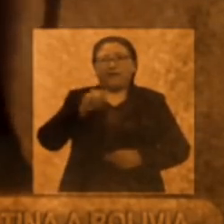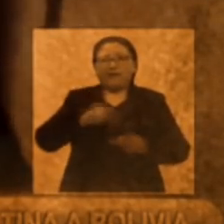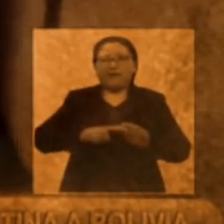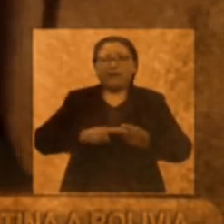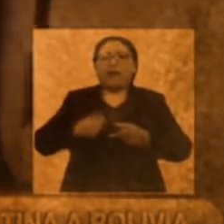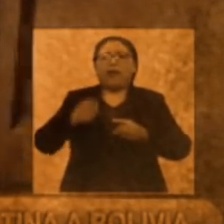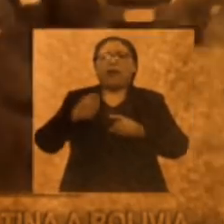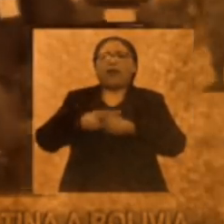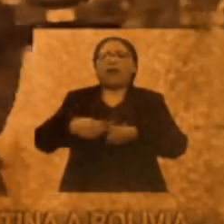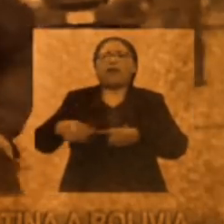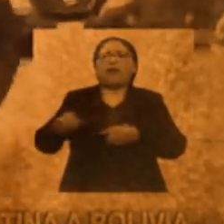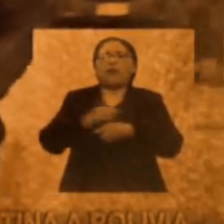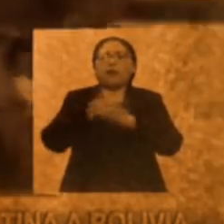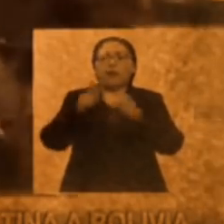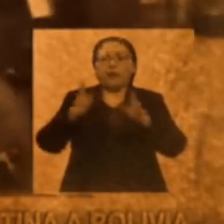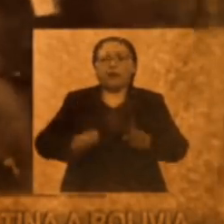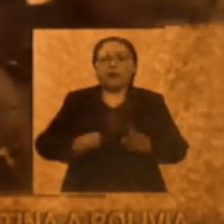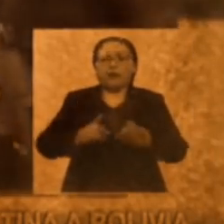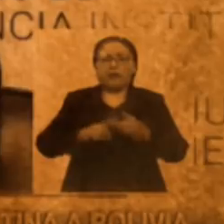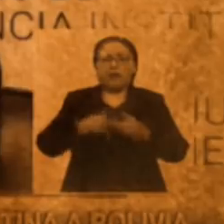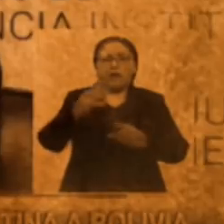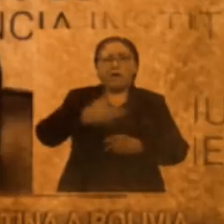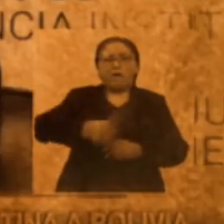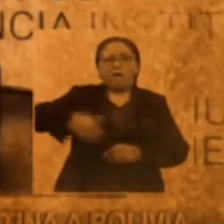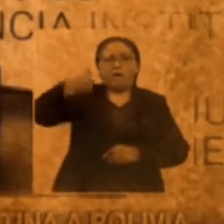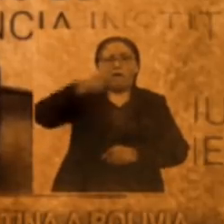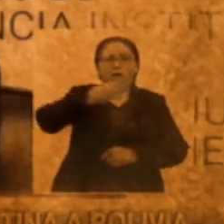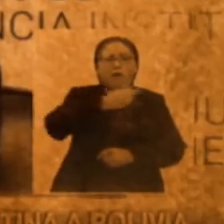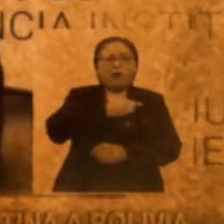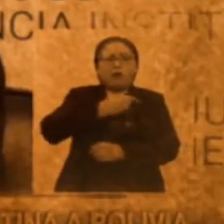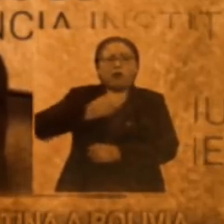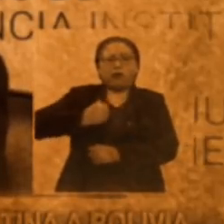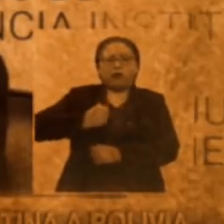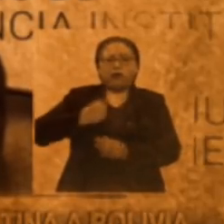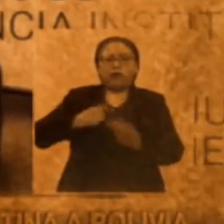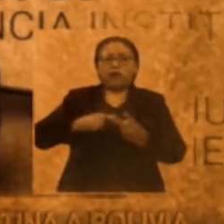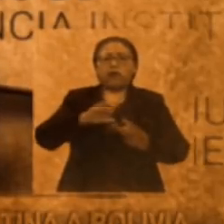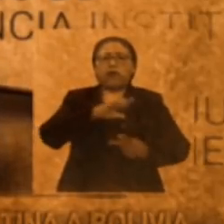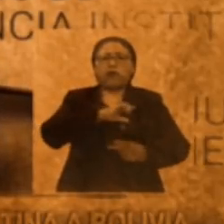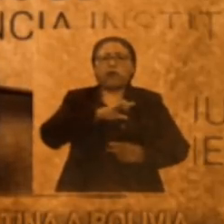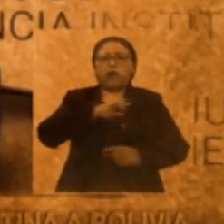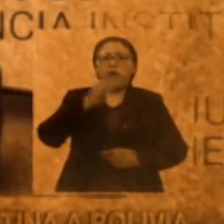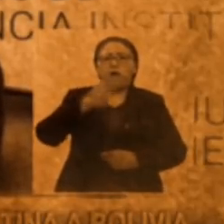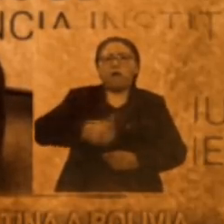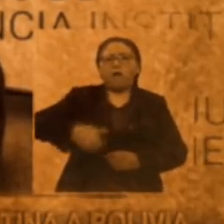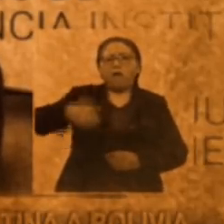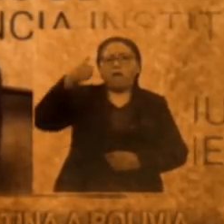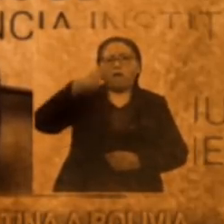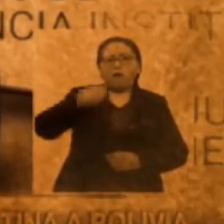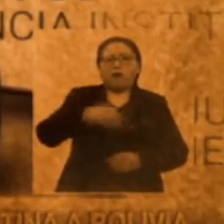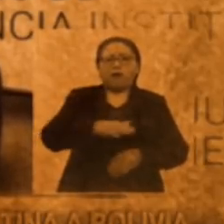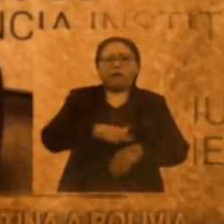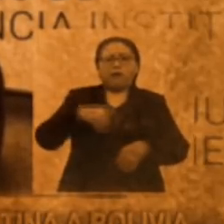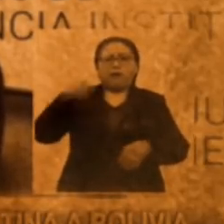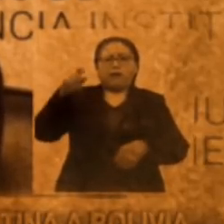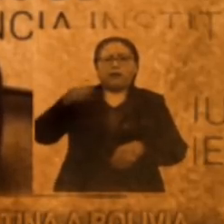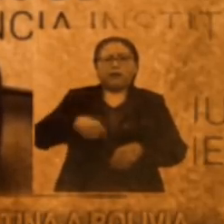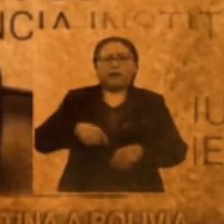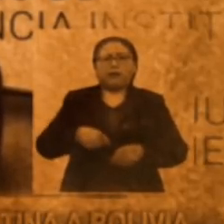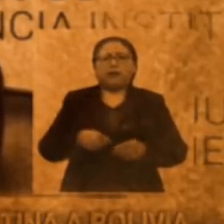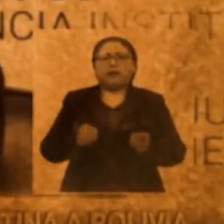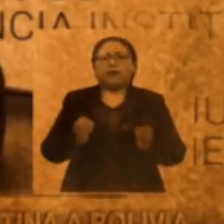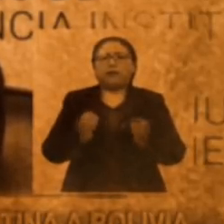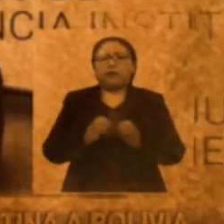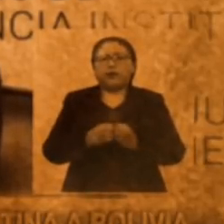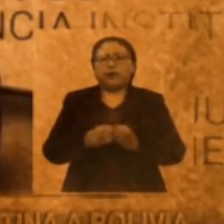Congreso argentino, vía la Comisión Bicameral de Seguimiento de Organismos de Inteligencia, también investiga si hubo espías argentinos que colaboraron